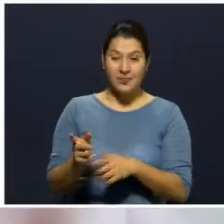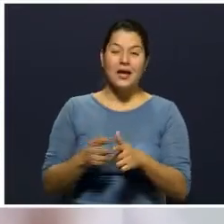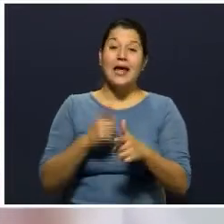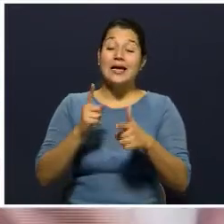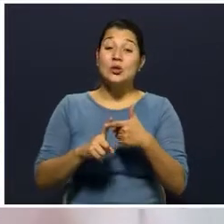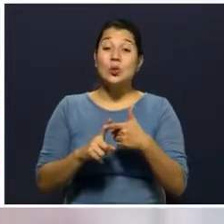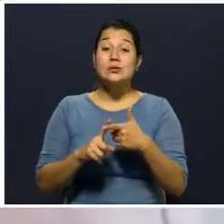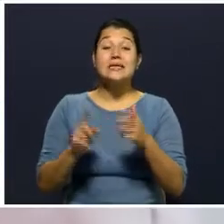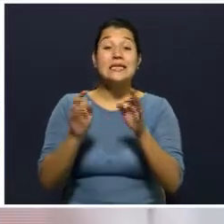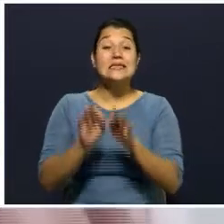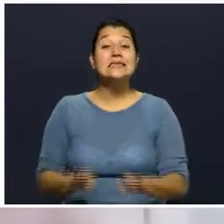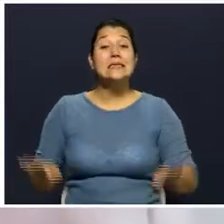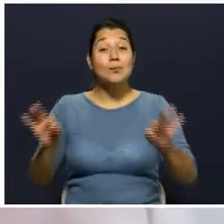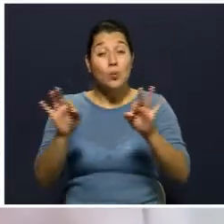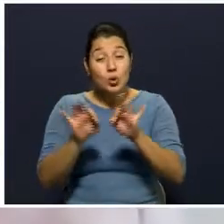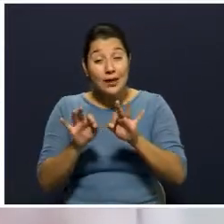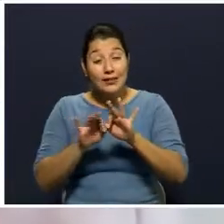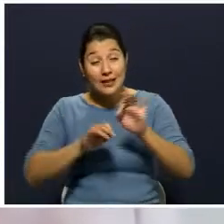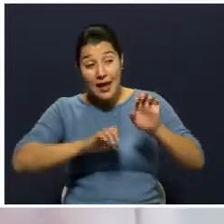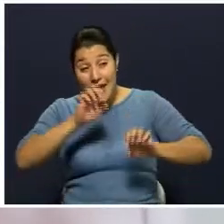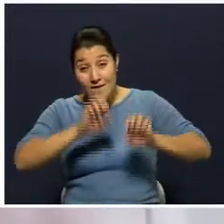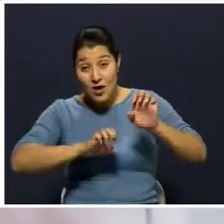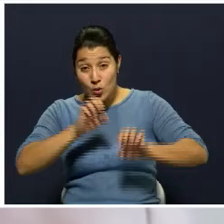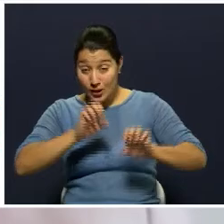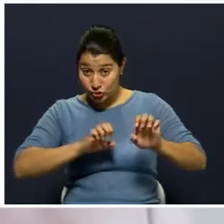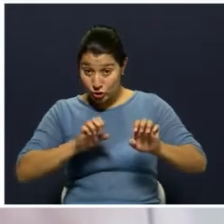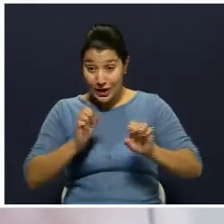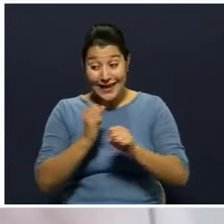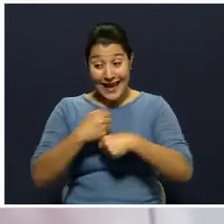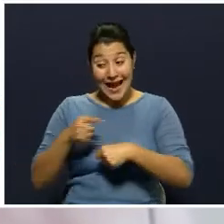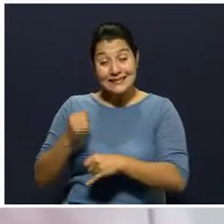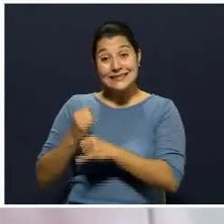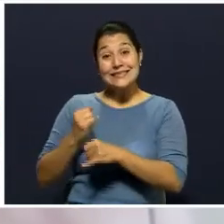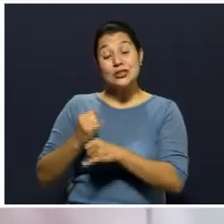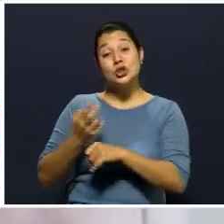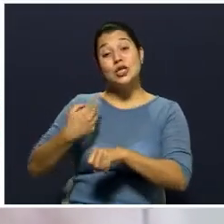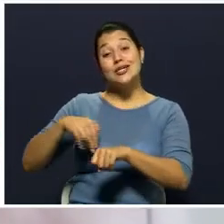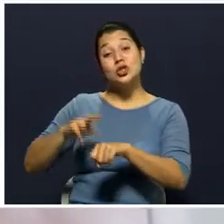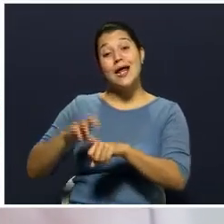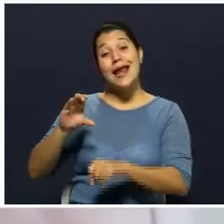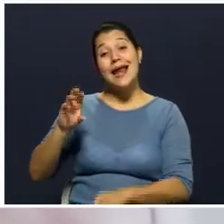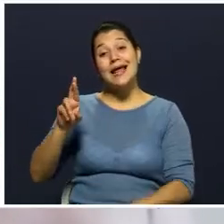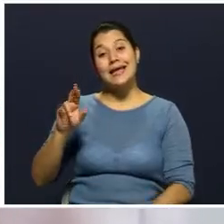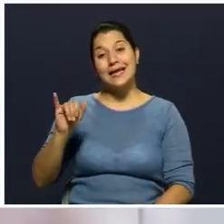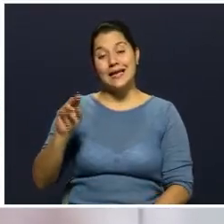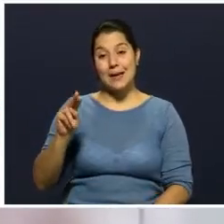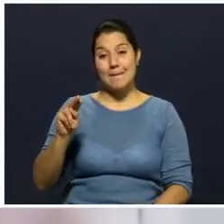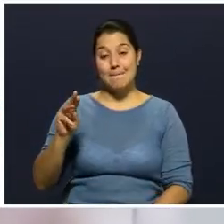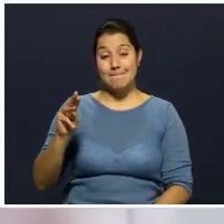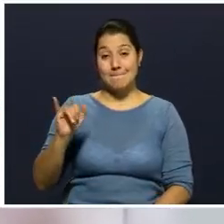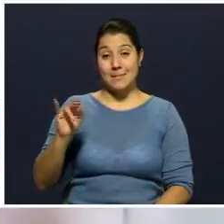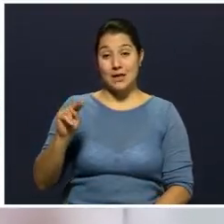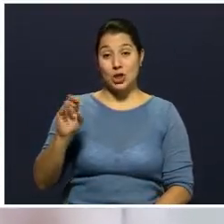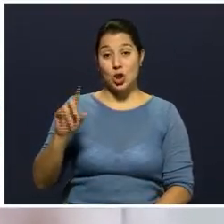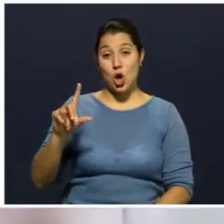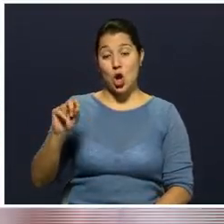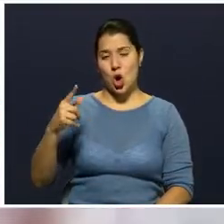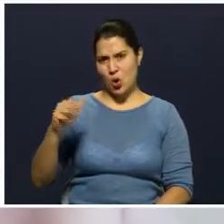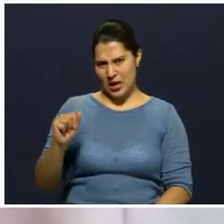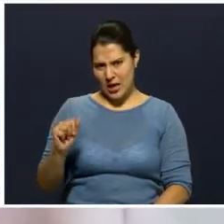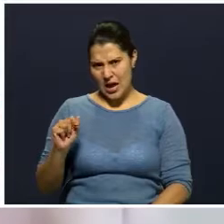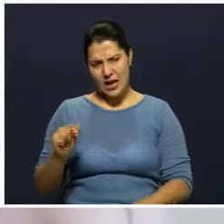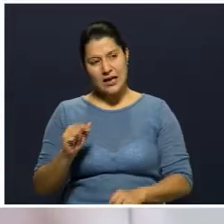las valoraciones que generalmente hace el Instituto Nacional de Criminología lo han llevado a una tasa, podríamos